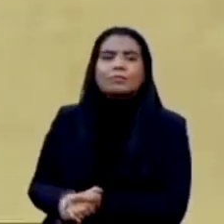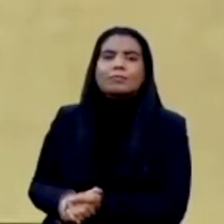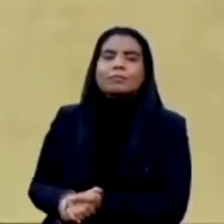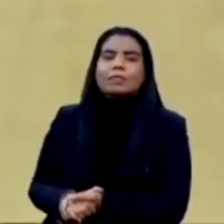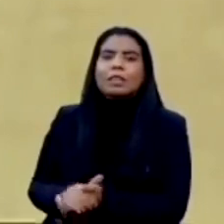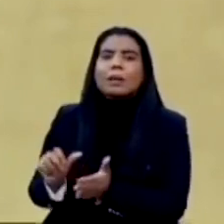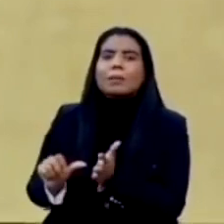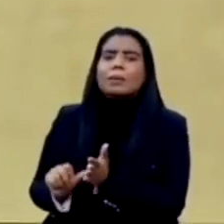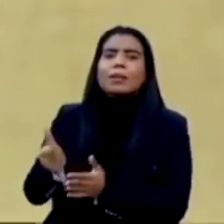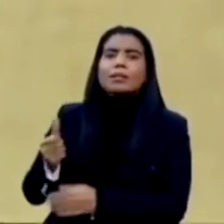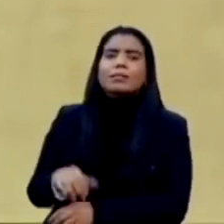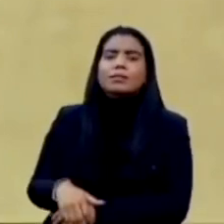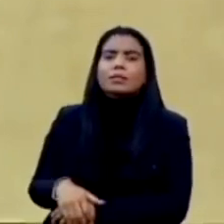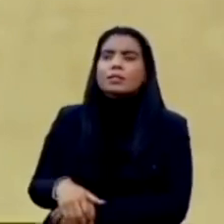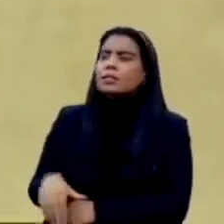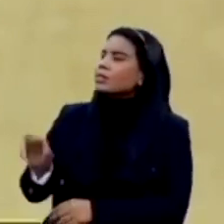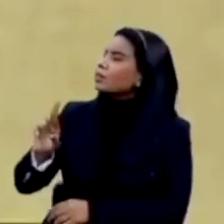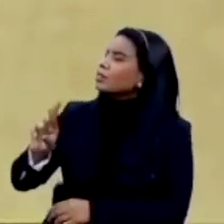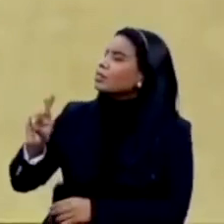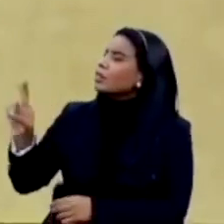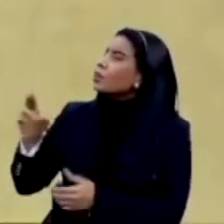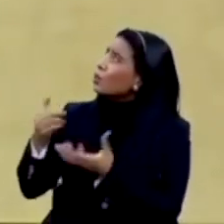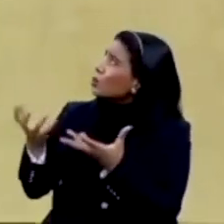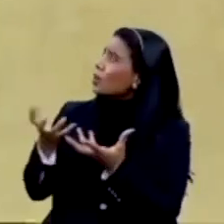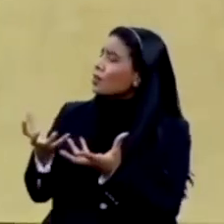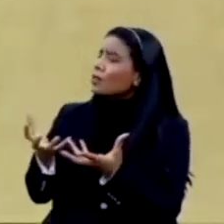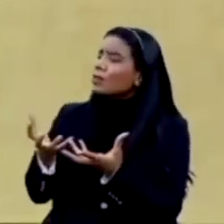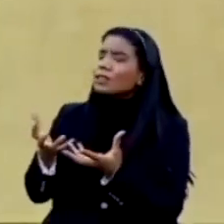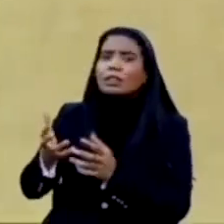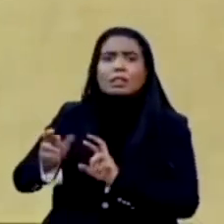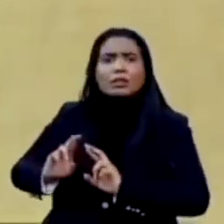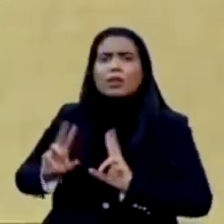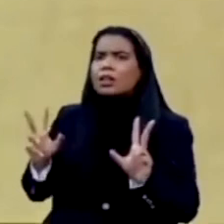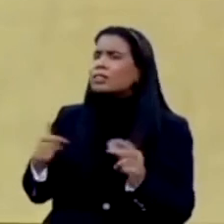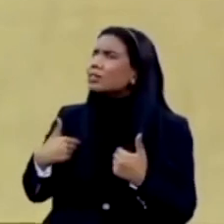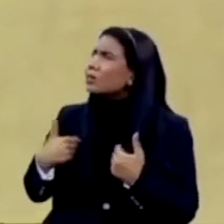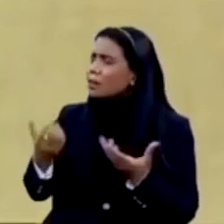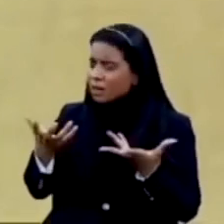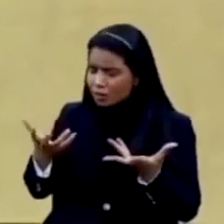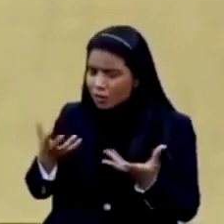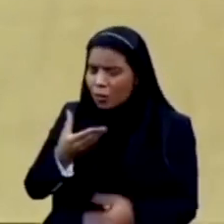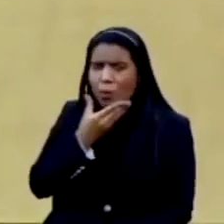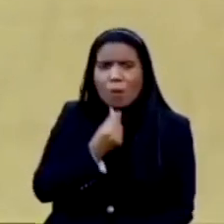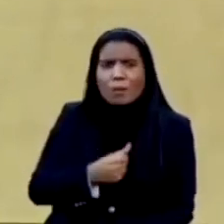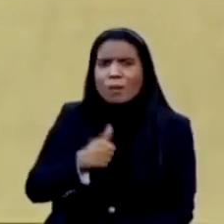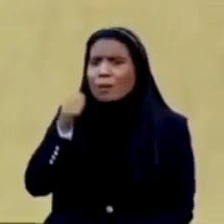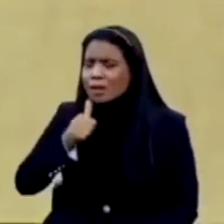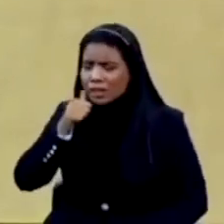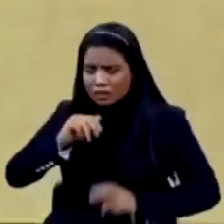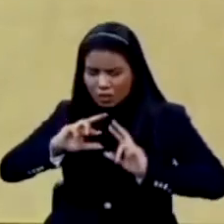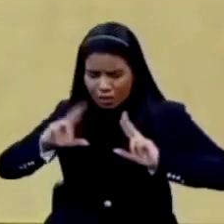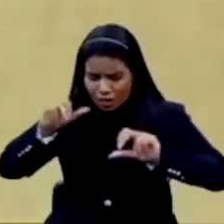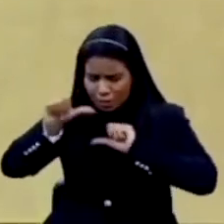cobranza señor yo quiero ser diferente yo quiero ser un hombre diferente una mujer diferente